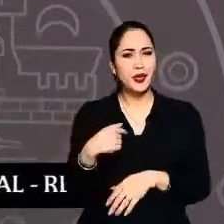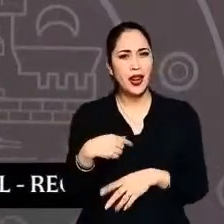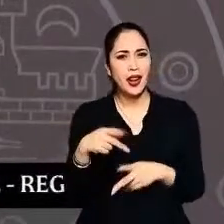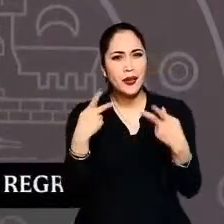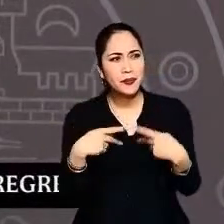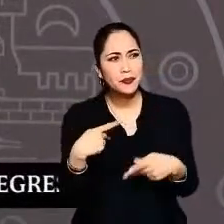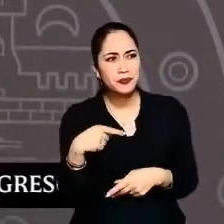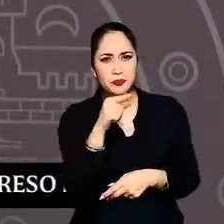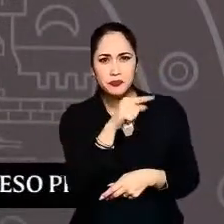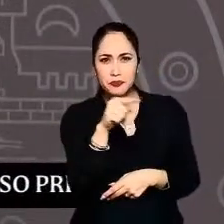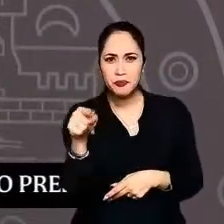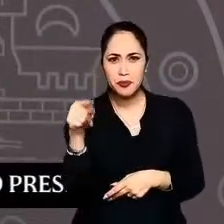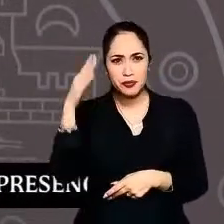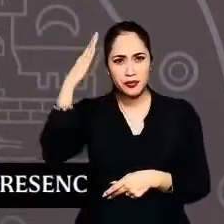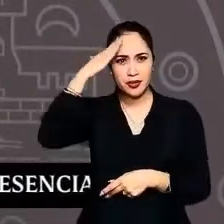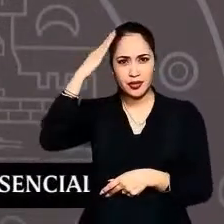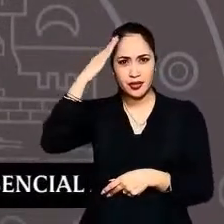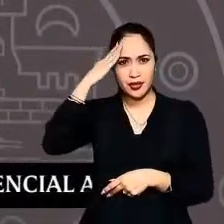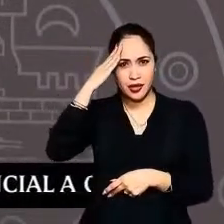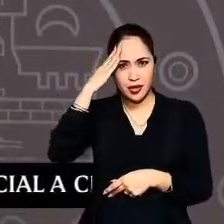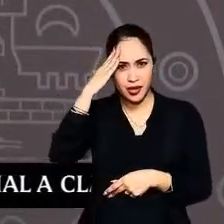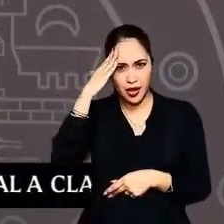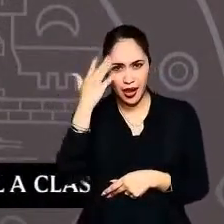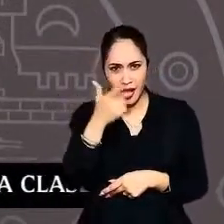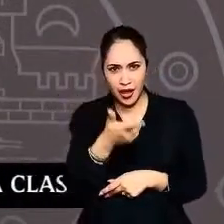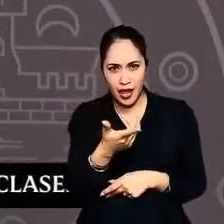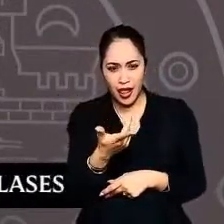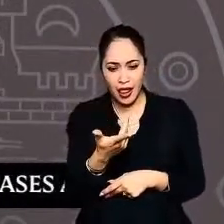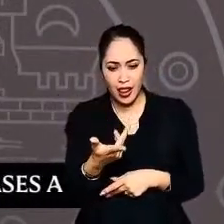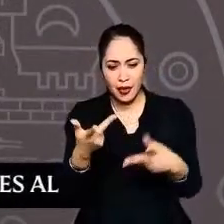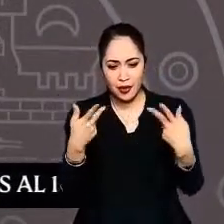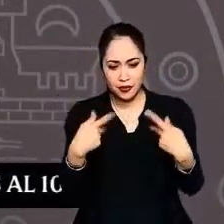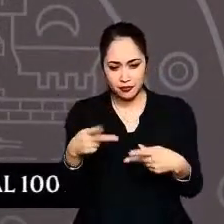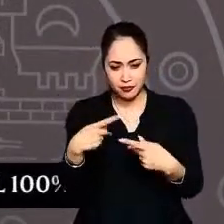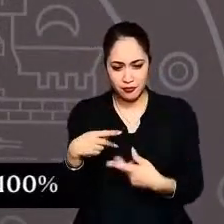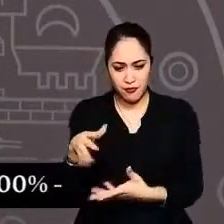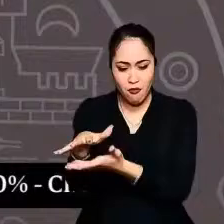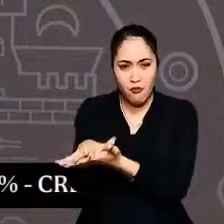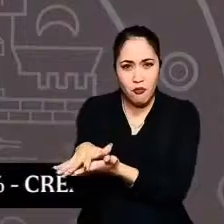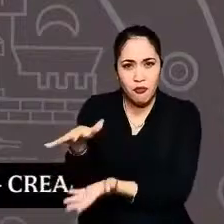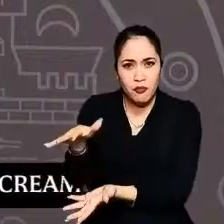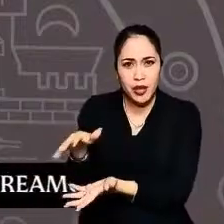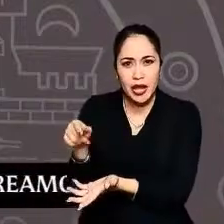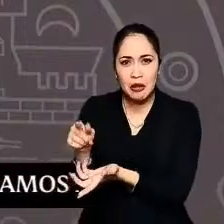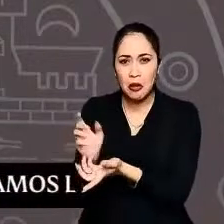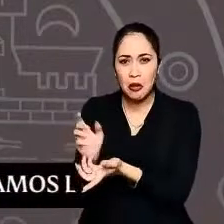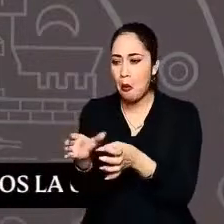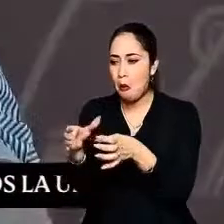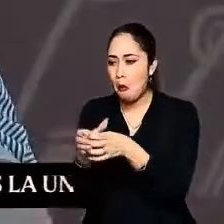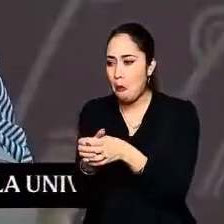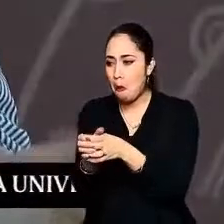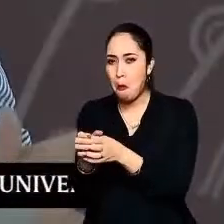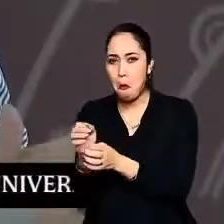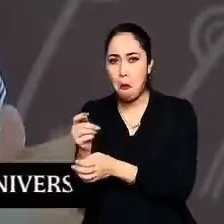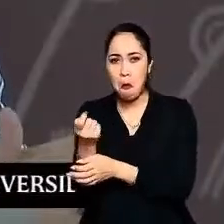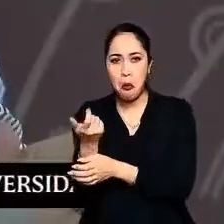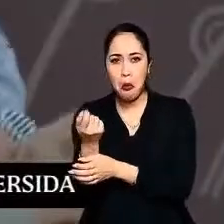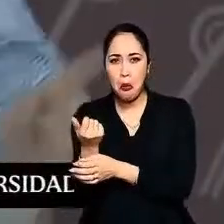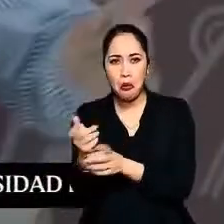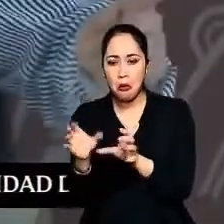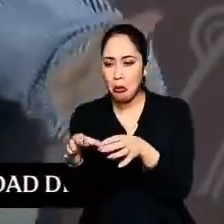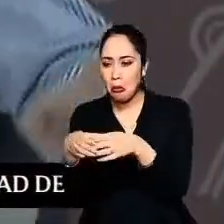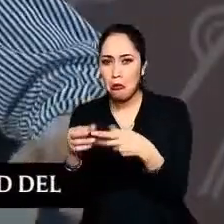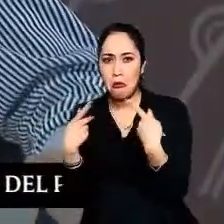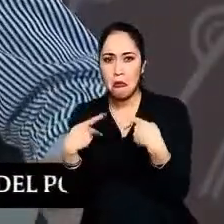peleando con la minoría que perdió, a la que le ganaron ellos. Le digo, jálenlos, incorpórenlos. ¿Qué se